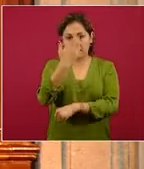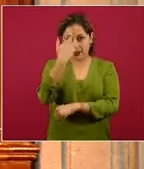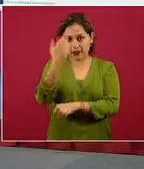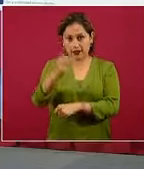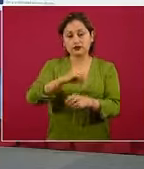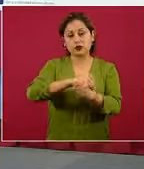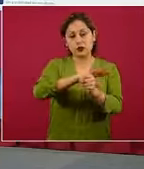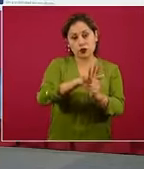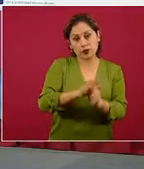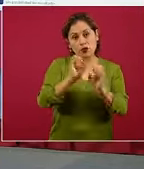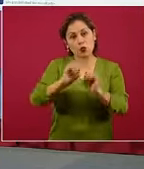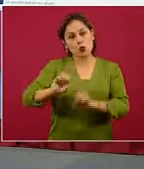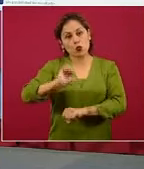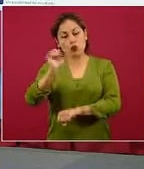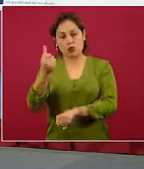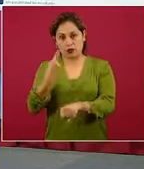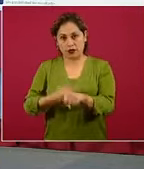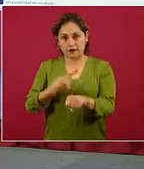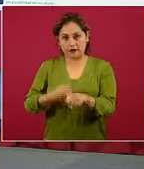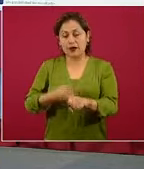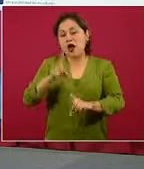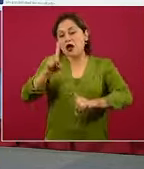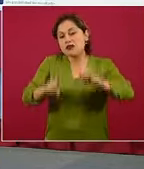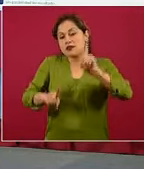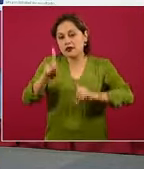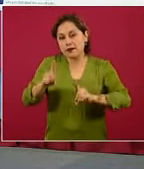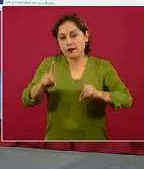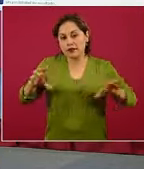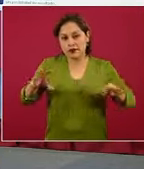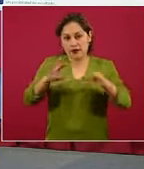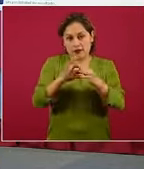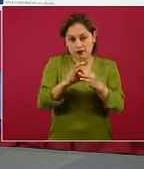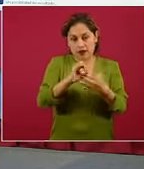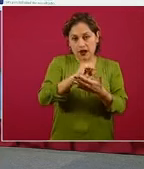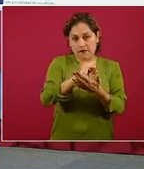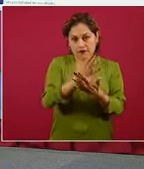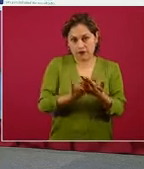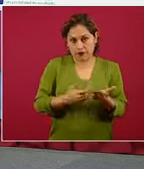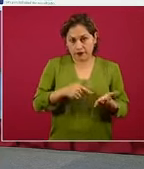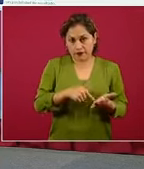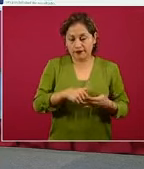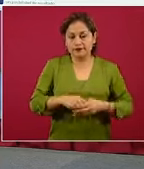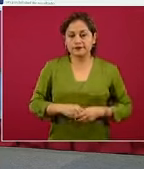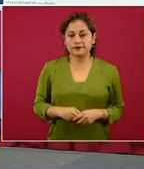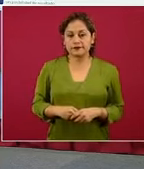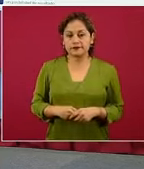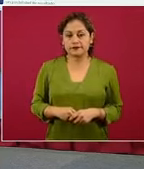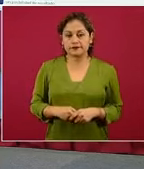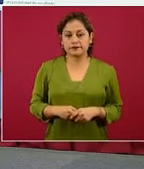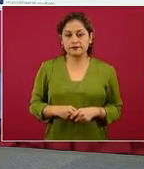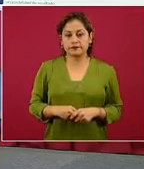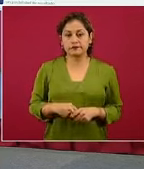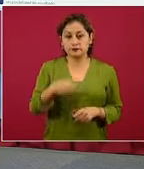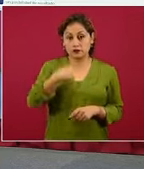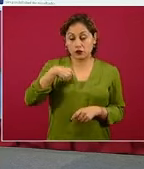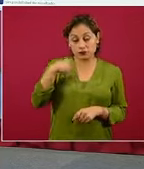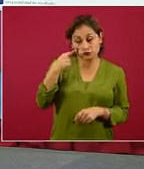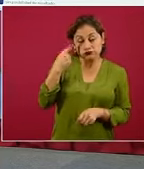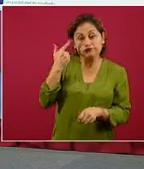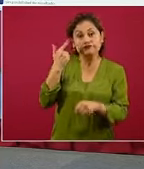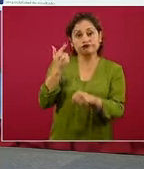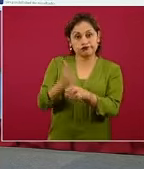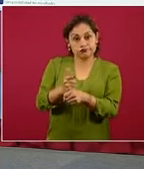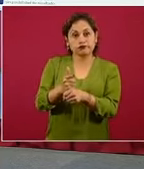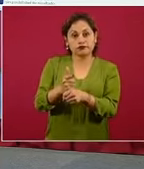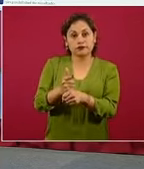no cumplan con los criterios clínico-epidemiológicos. Hemos visto también que se ha ido, acortando